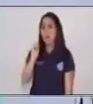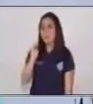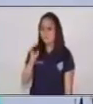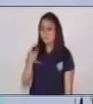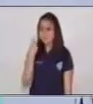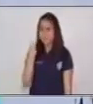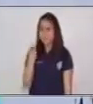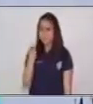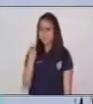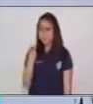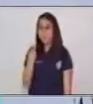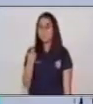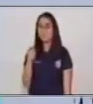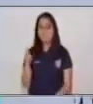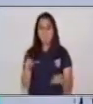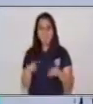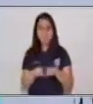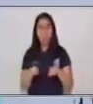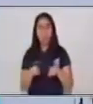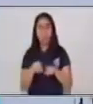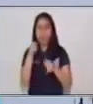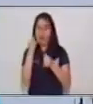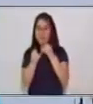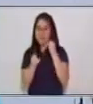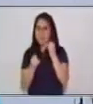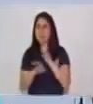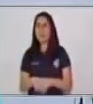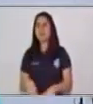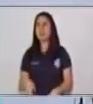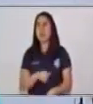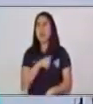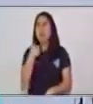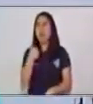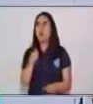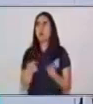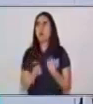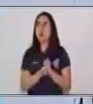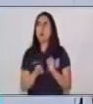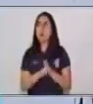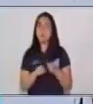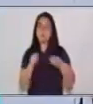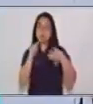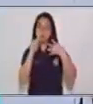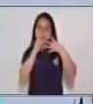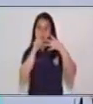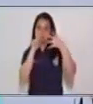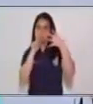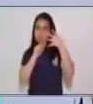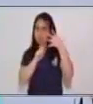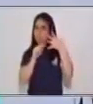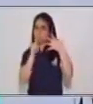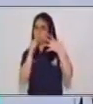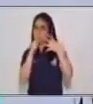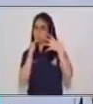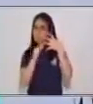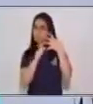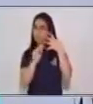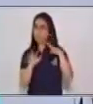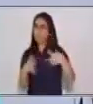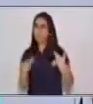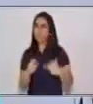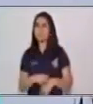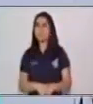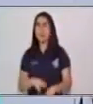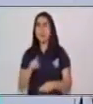Vi y rompí. Podríamos decir que en la rima consonante riman porque terminan con la misma vocal.